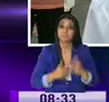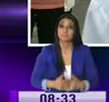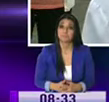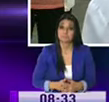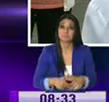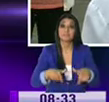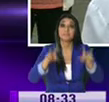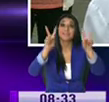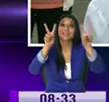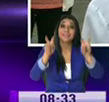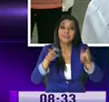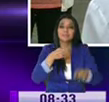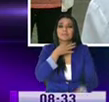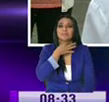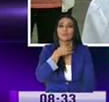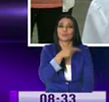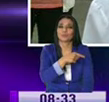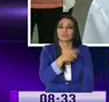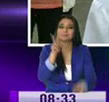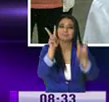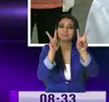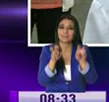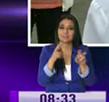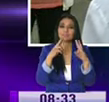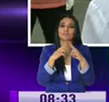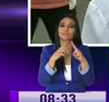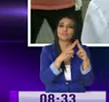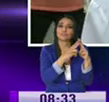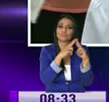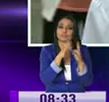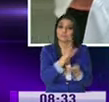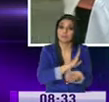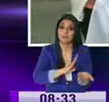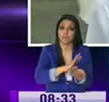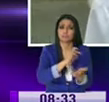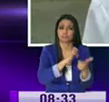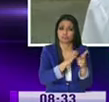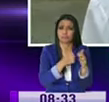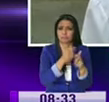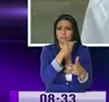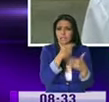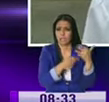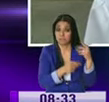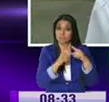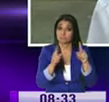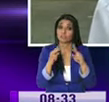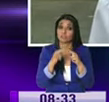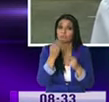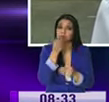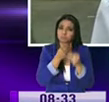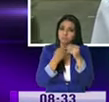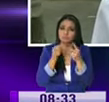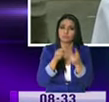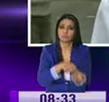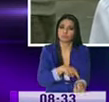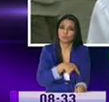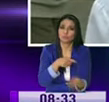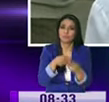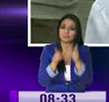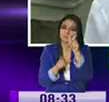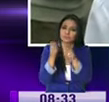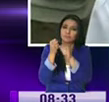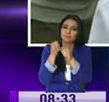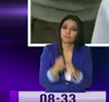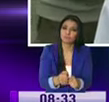segmento es uno lo que me encanta porque no conoce que no solamente las necesidades del barrio sino su gastronomía sus costumbres sus fundadores